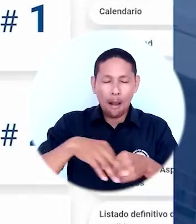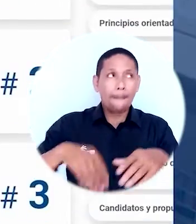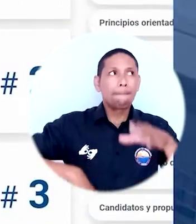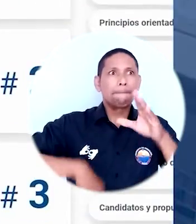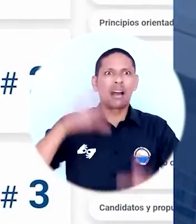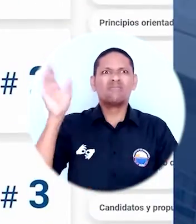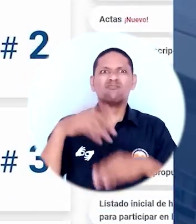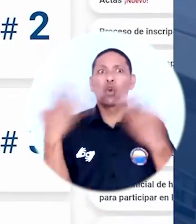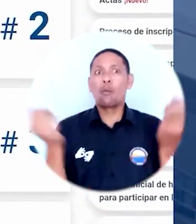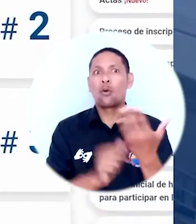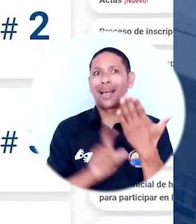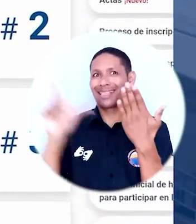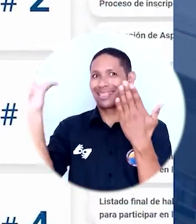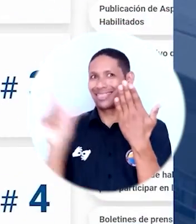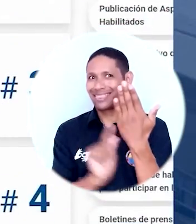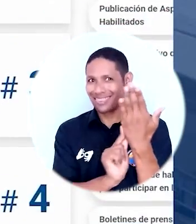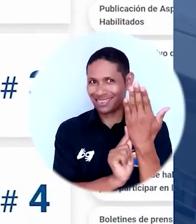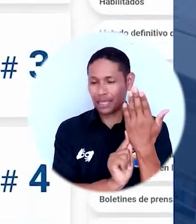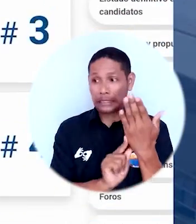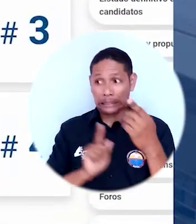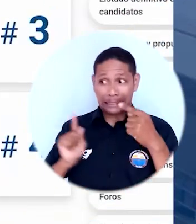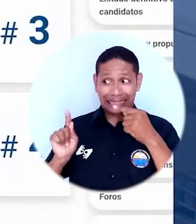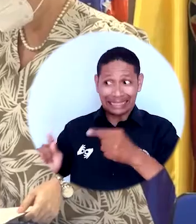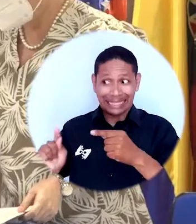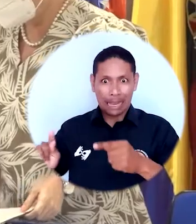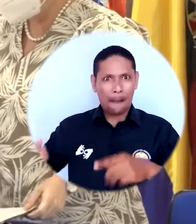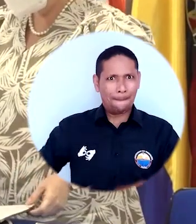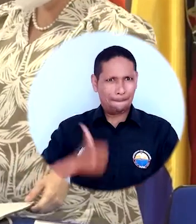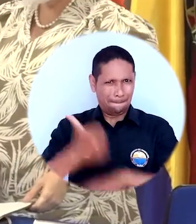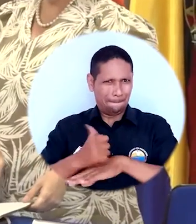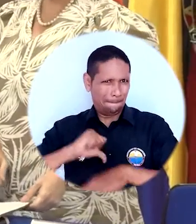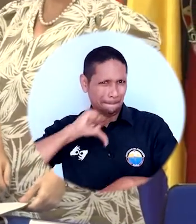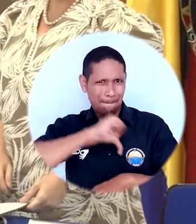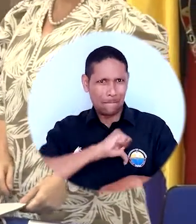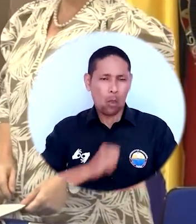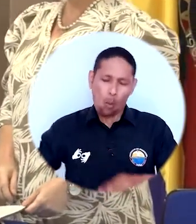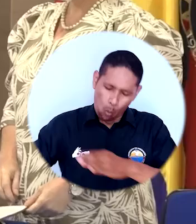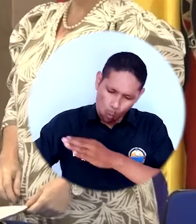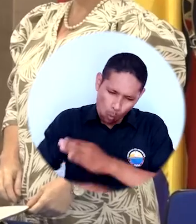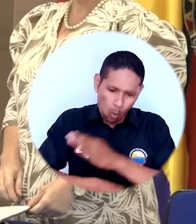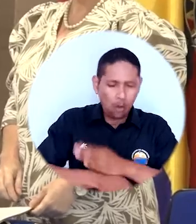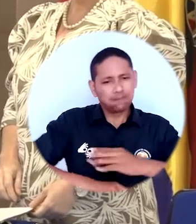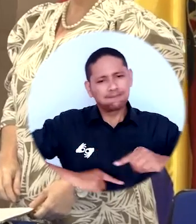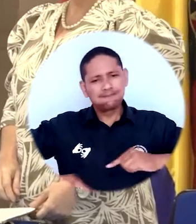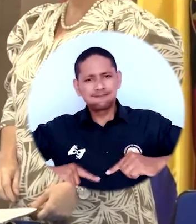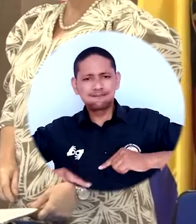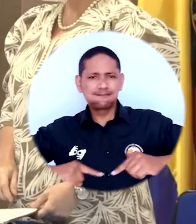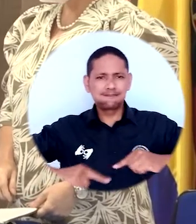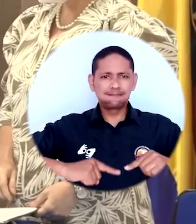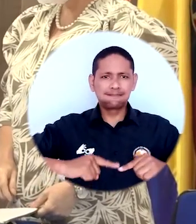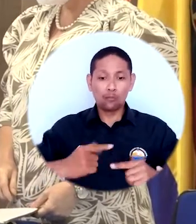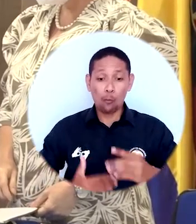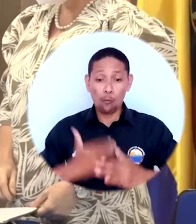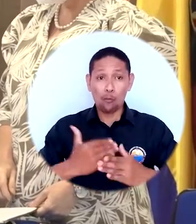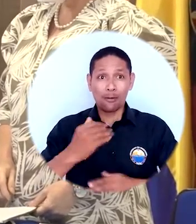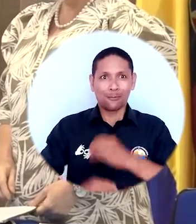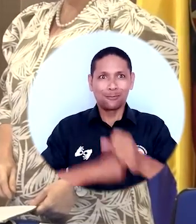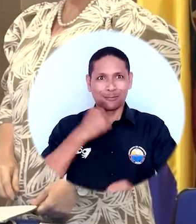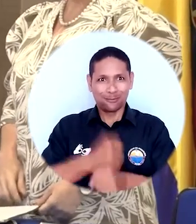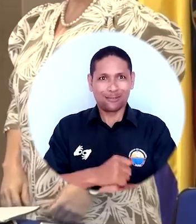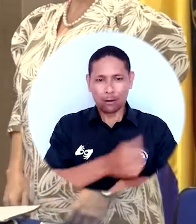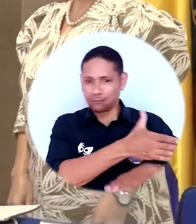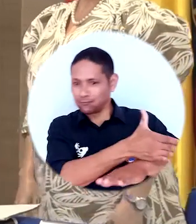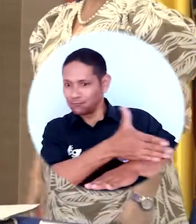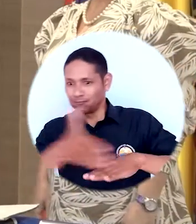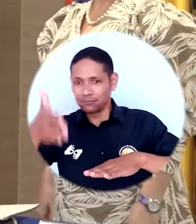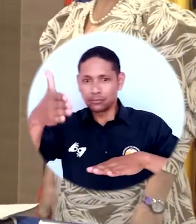realizada de forma electrónica la aspiración del Dr. Vera Salazar de continuar al frente de los destinos de la Alma Mater en un nuevo